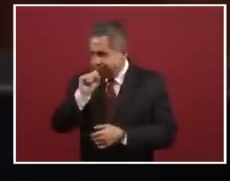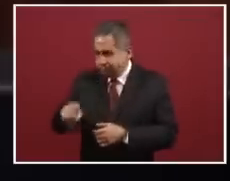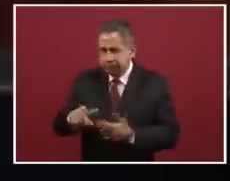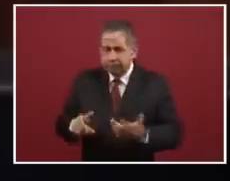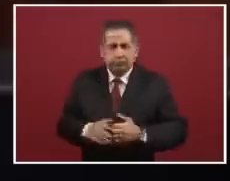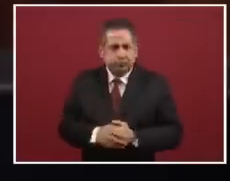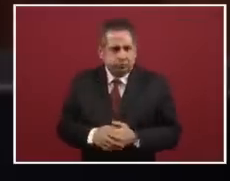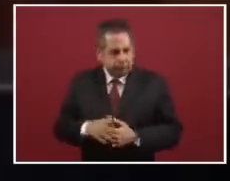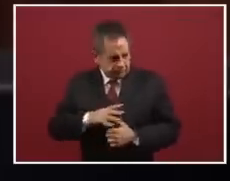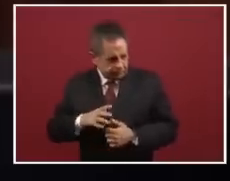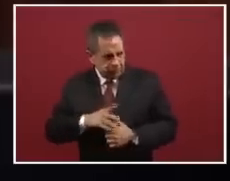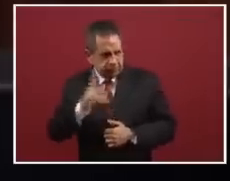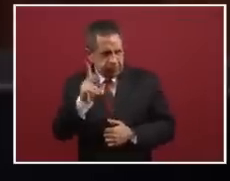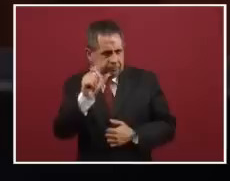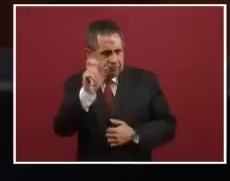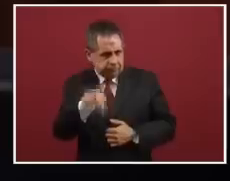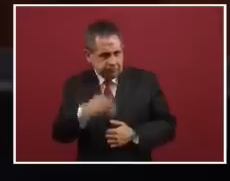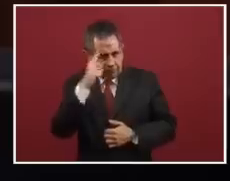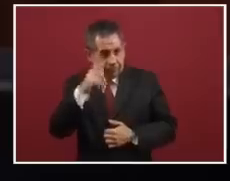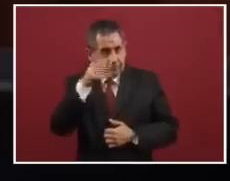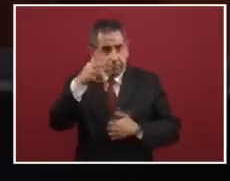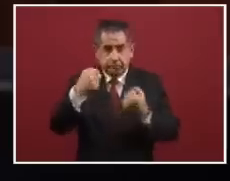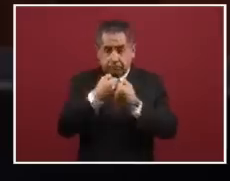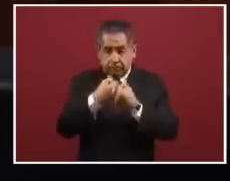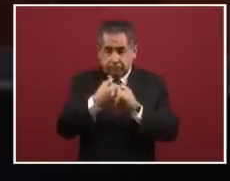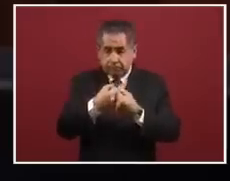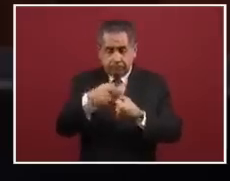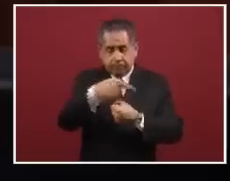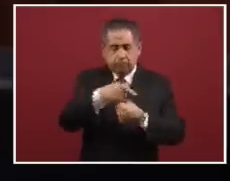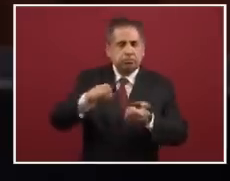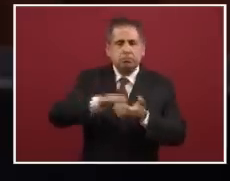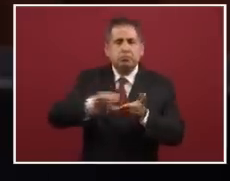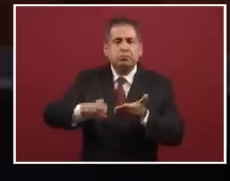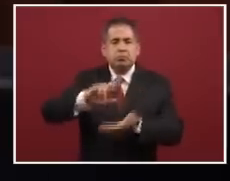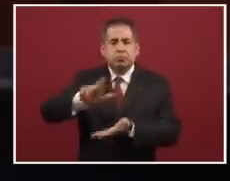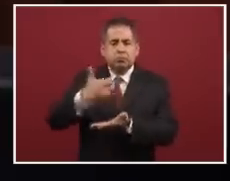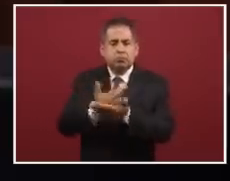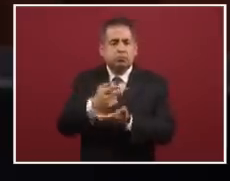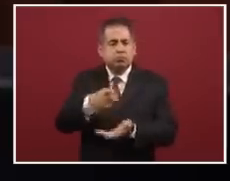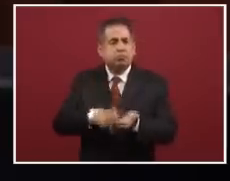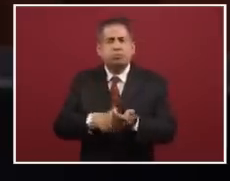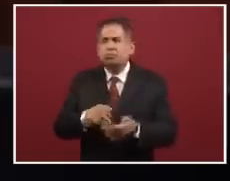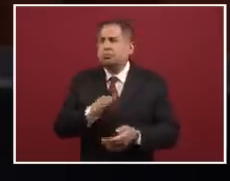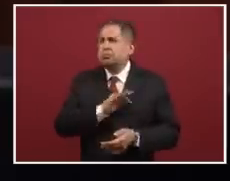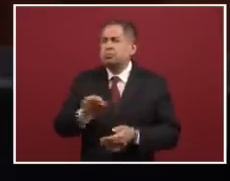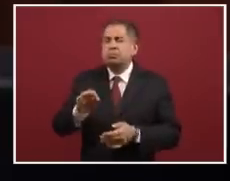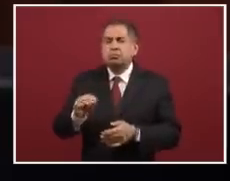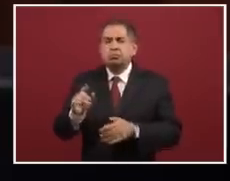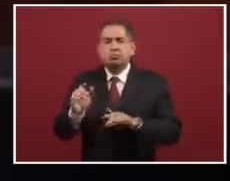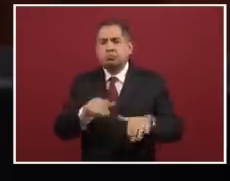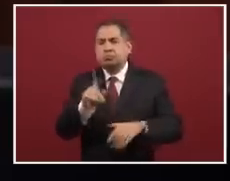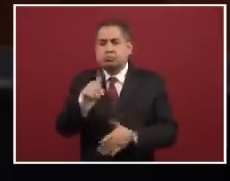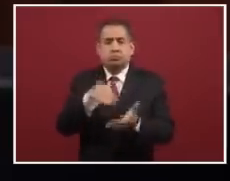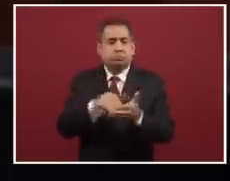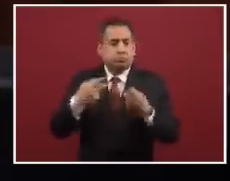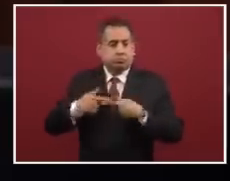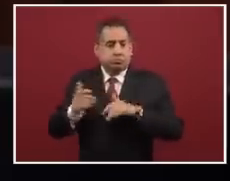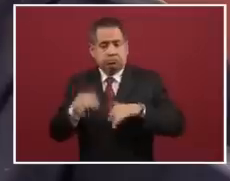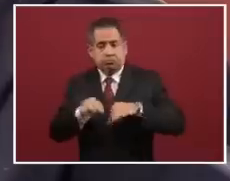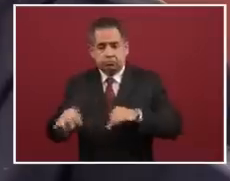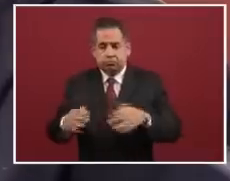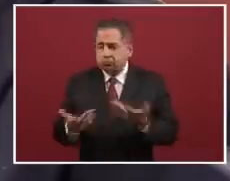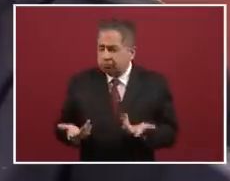¿Ustedes tienen un plan para la frontera norte? En Reynosa, por ejemplo, hay cerca de 10,000 empleos, oferta de empleo, que